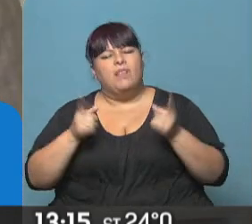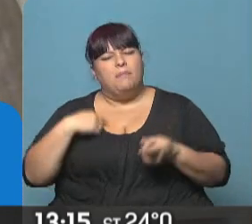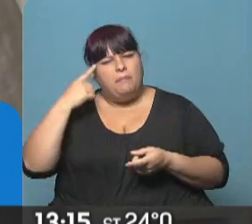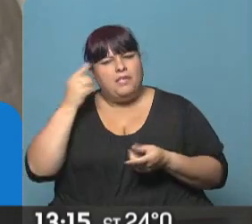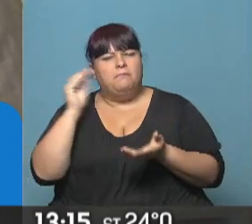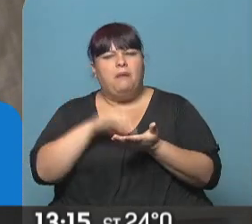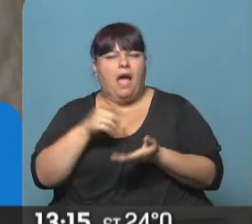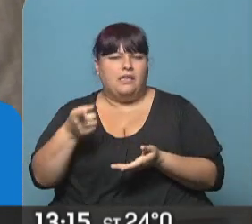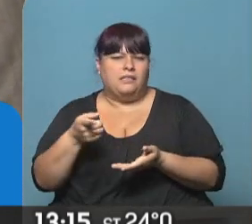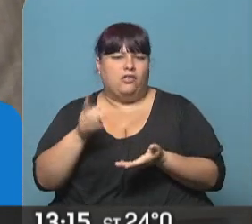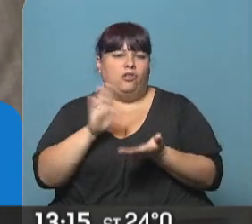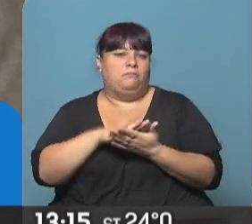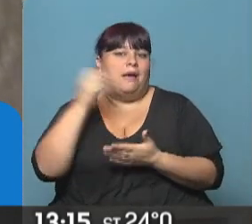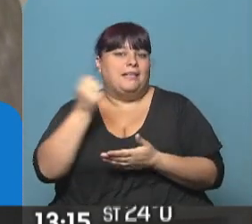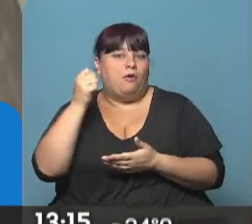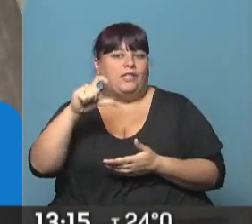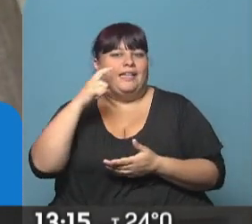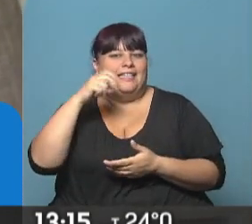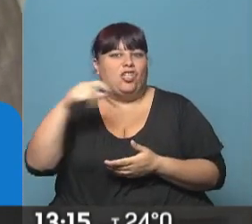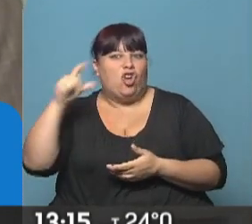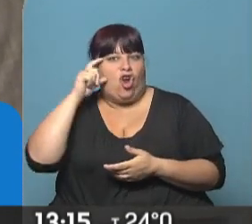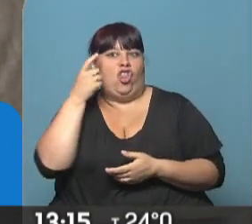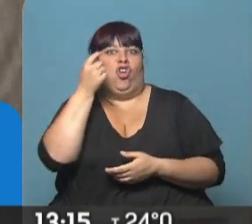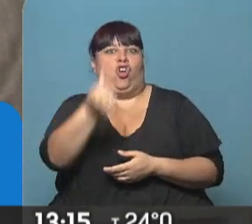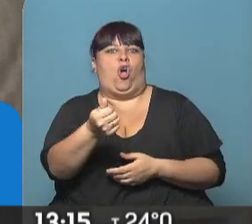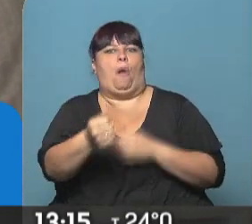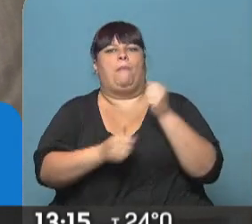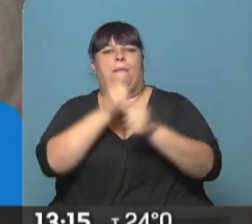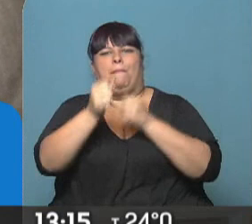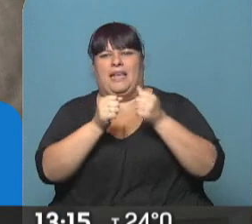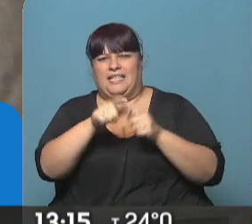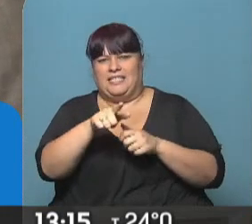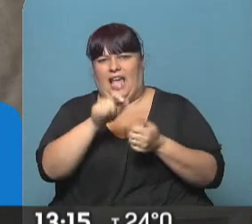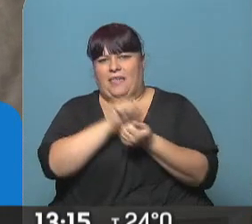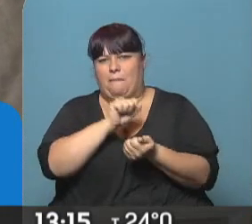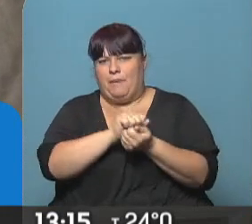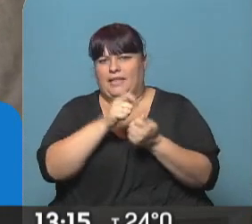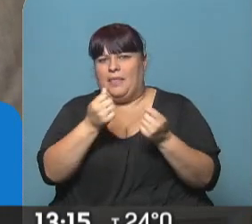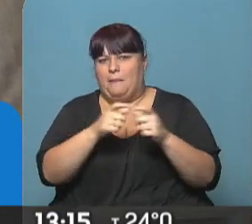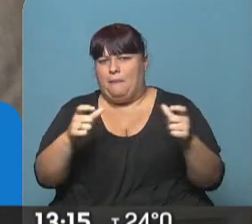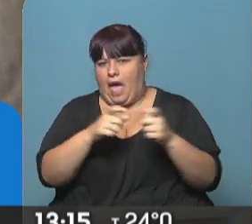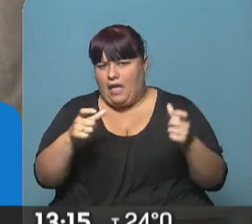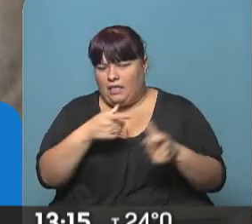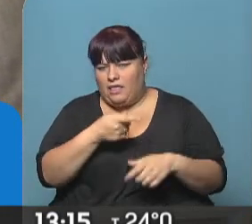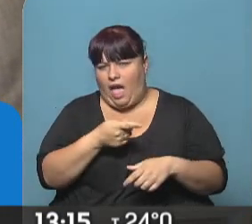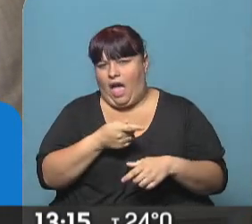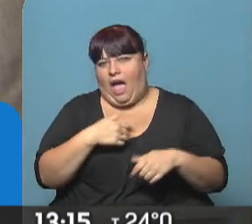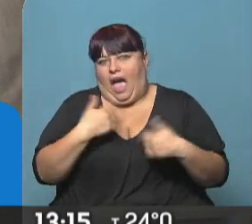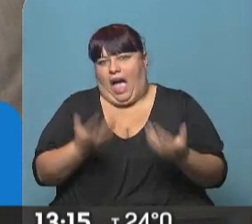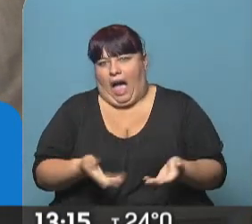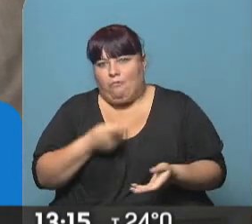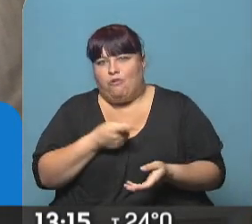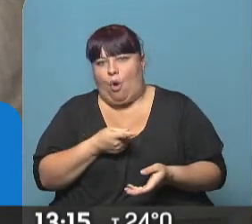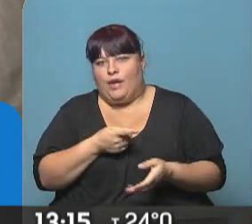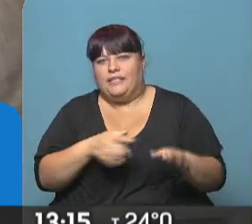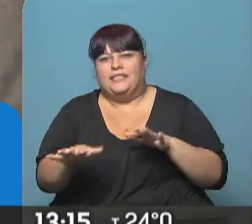agrega, bueno, obviamente el caso más importante, Chicone, ¿no? Comprar una empresa de impresión de billetes, aprovechándose